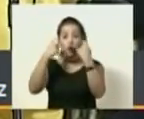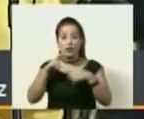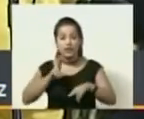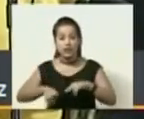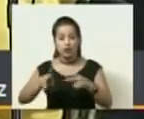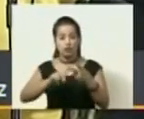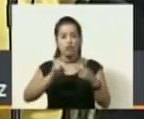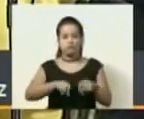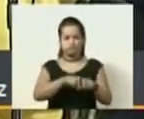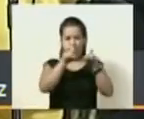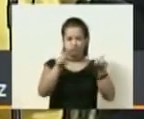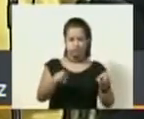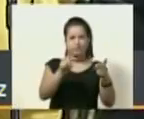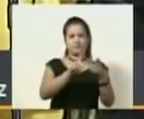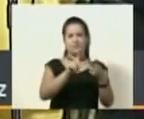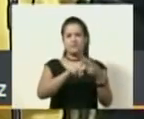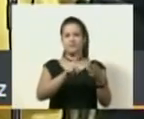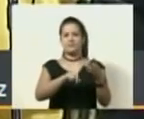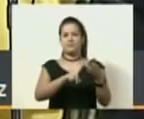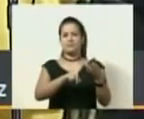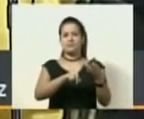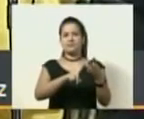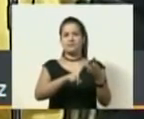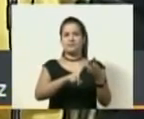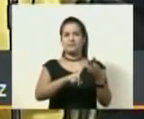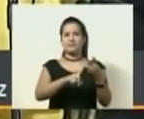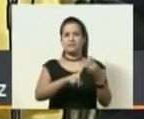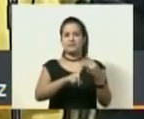obstetras, ginecólogos,